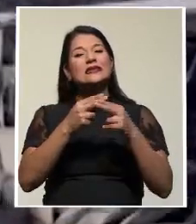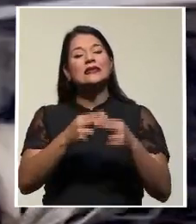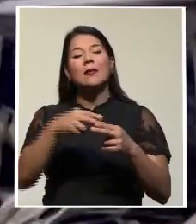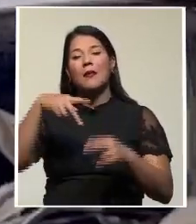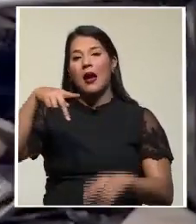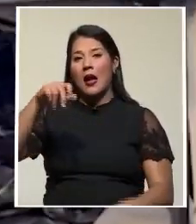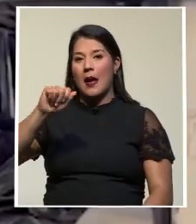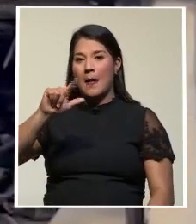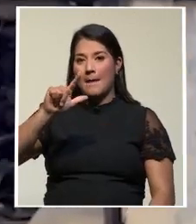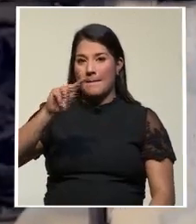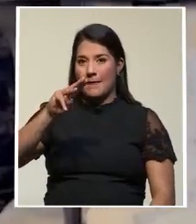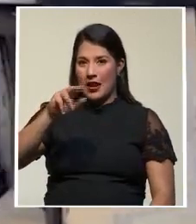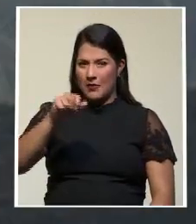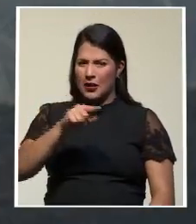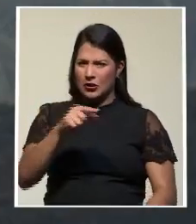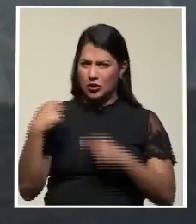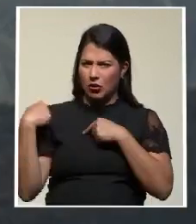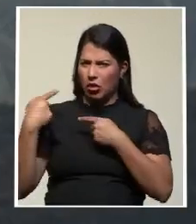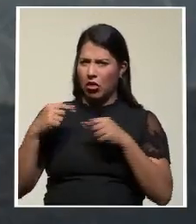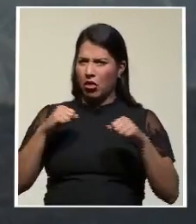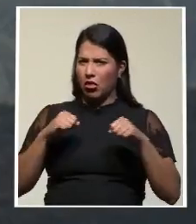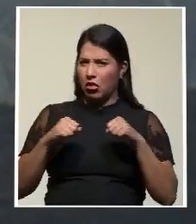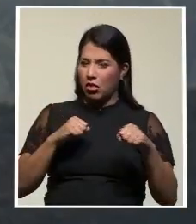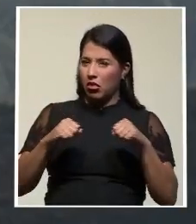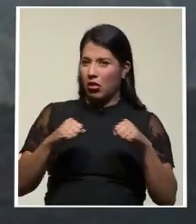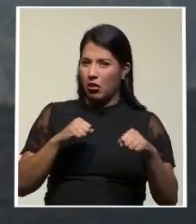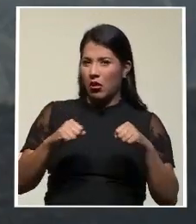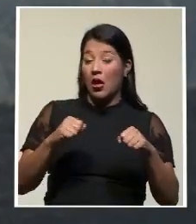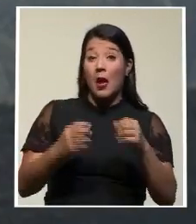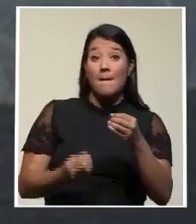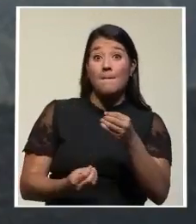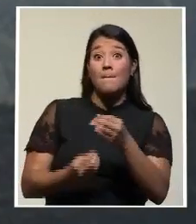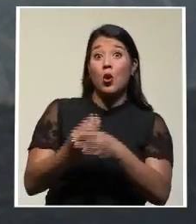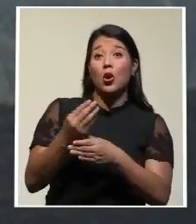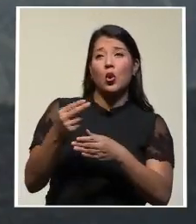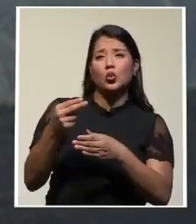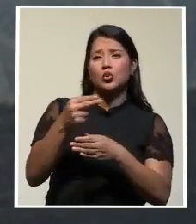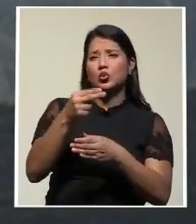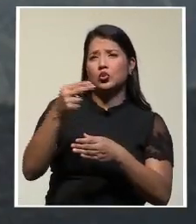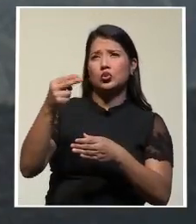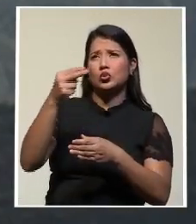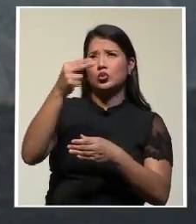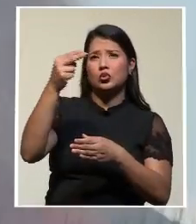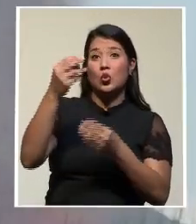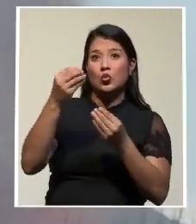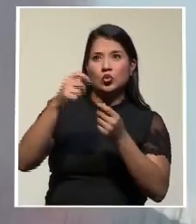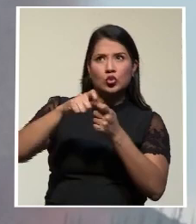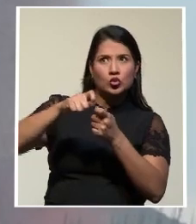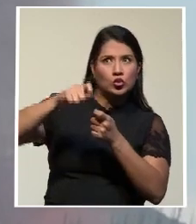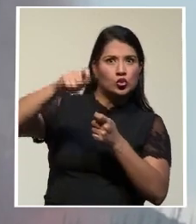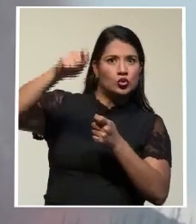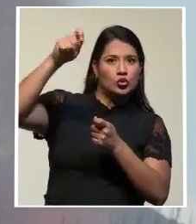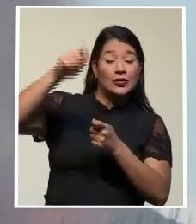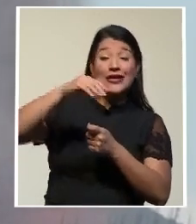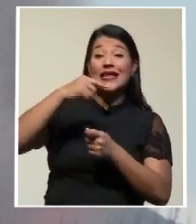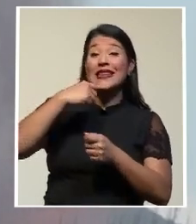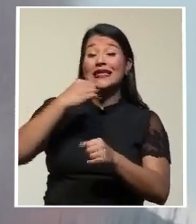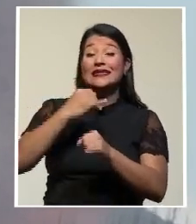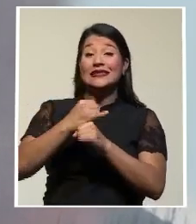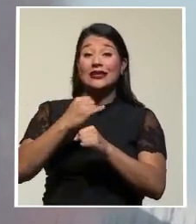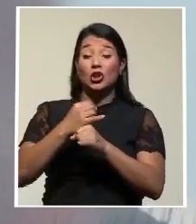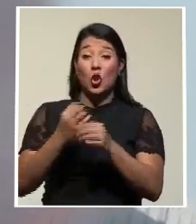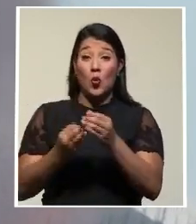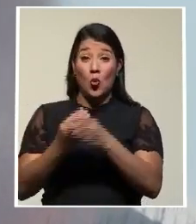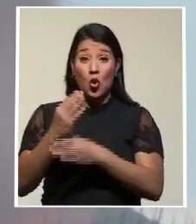sísmica en los últimos días. El volcán arroja columnas de humo de varios cientos de metros de altura y, según el Instituto Volcanológico